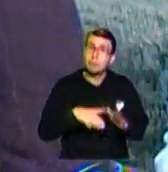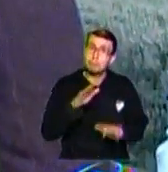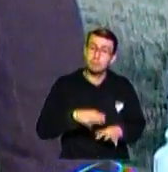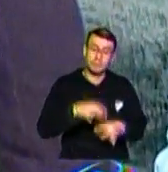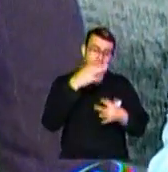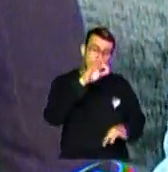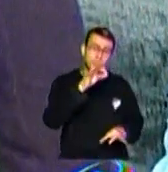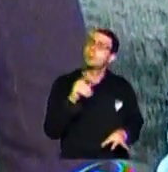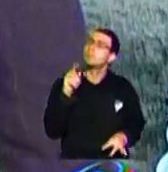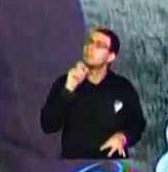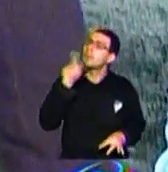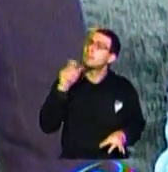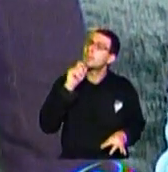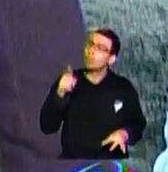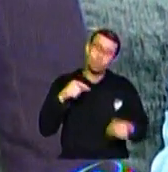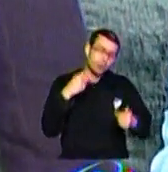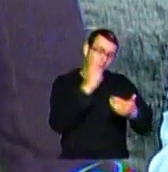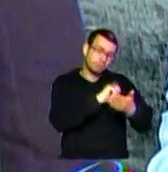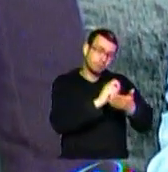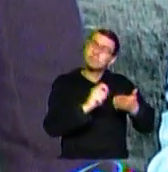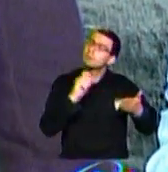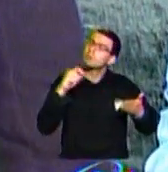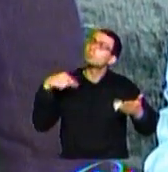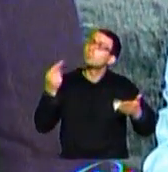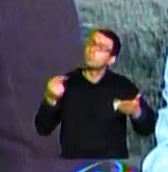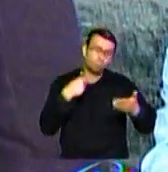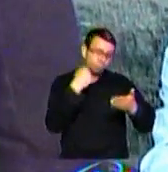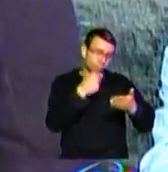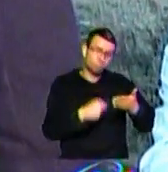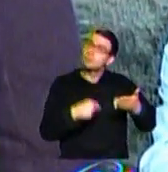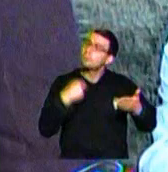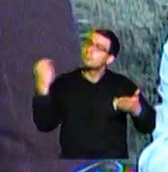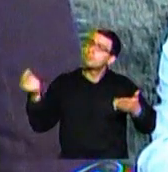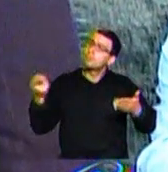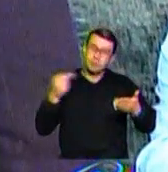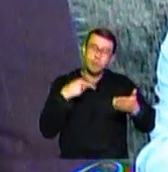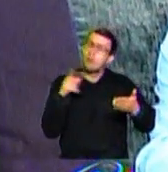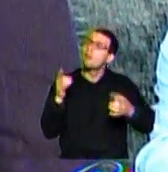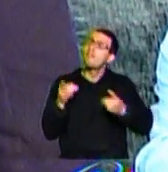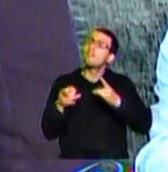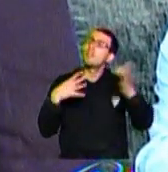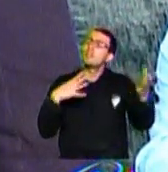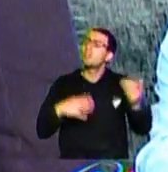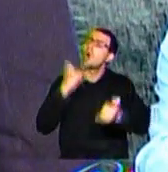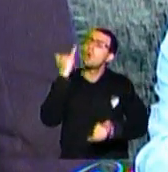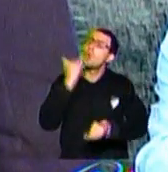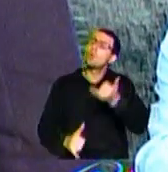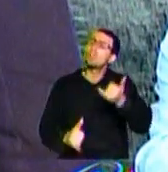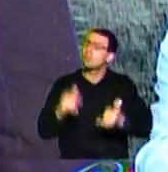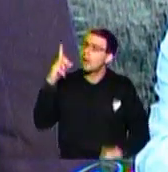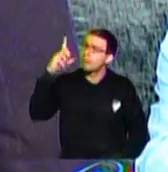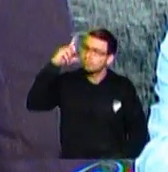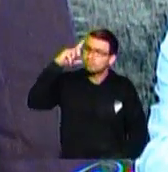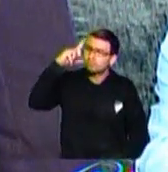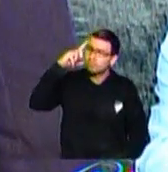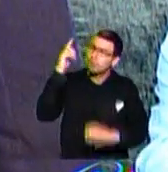cuando estamos en el consultorio, cuando recibimos los datos, fecha de la última citología,